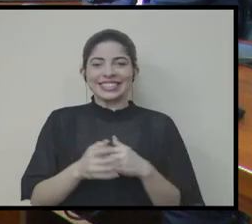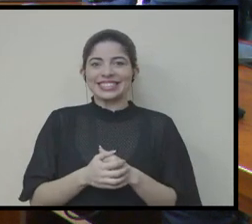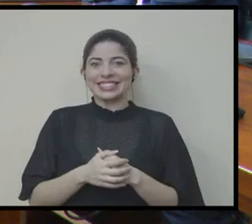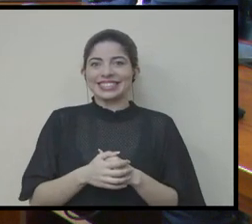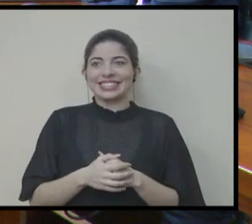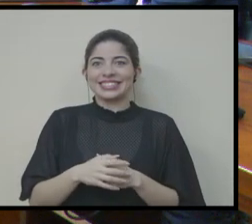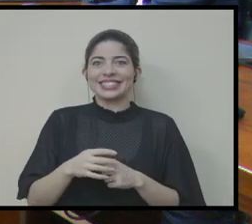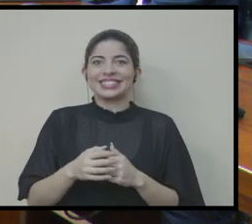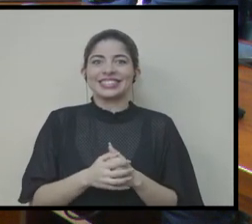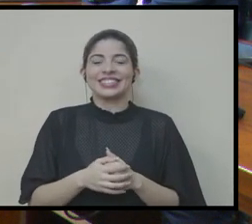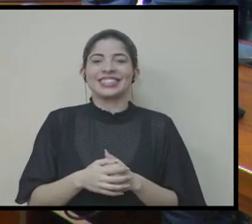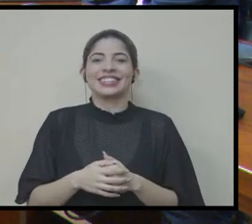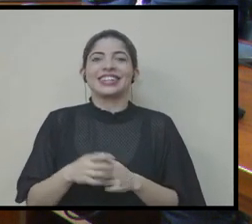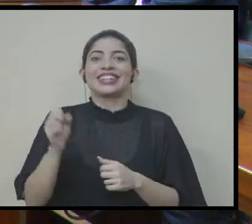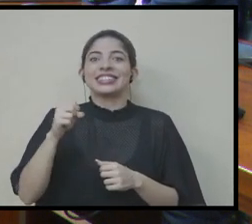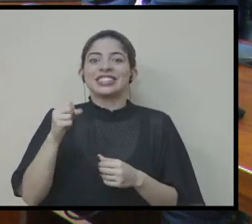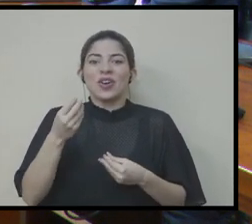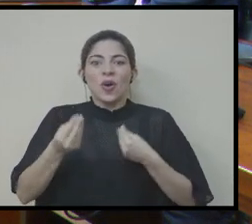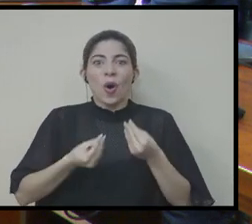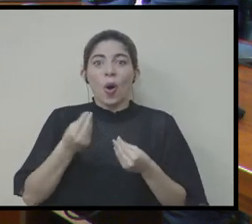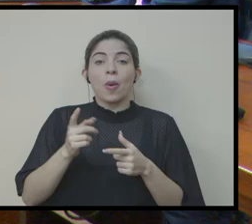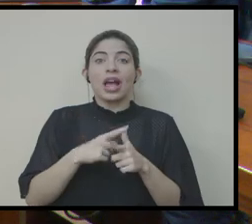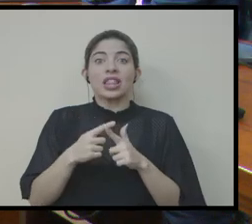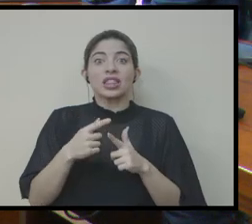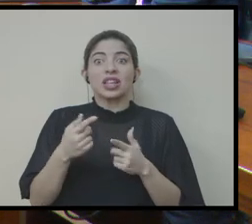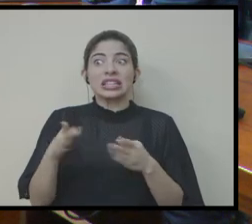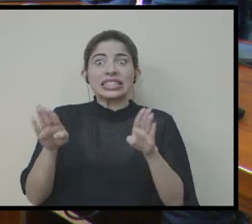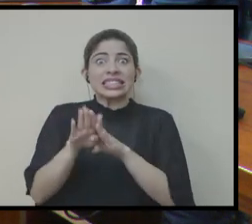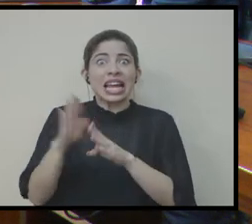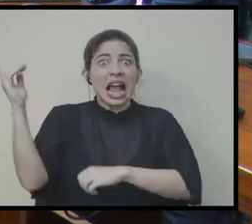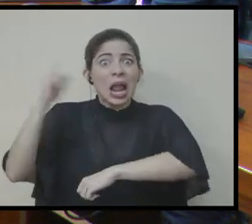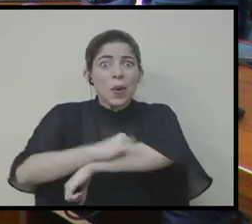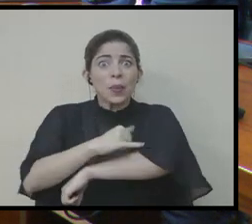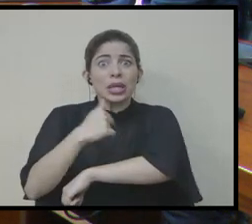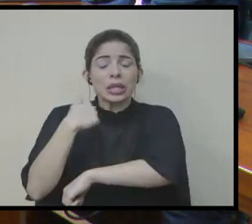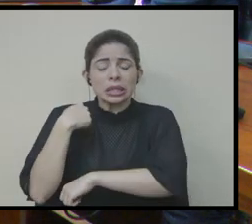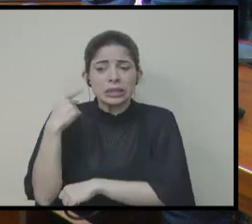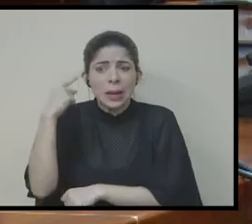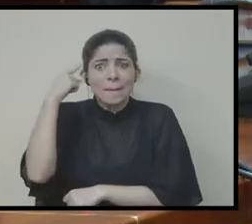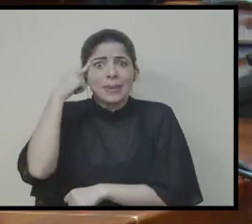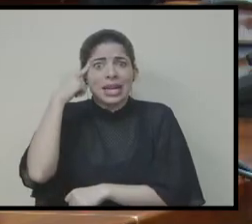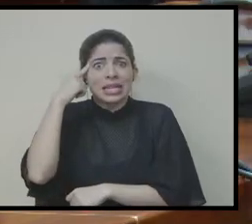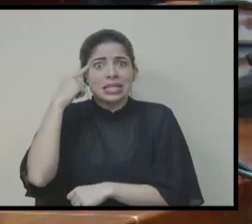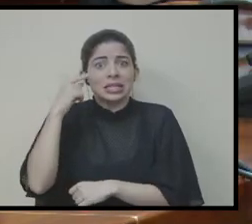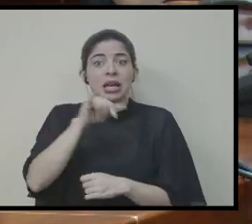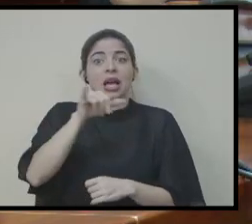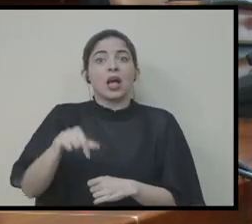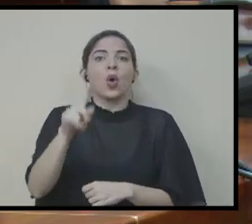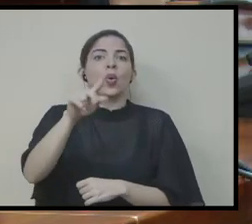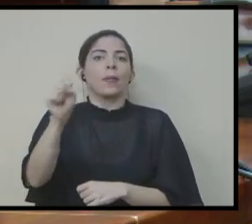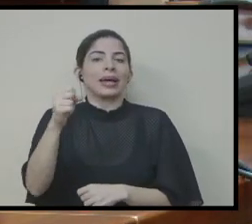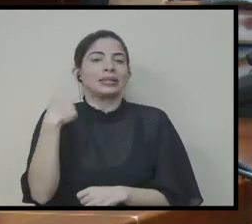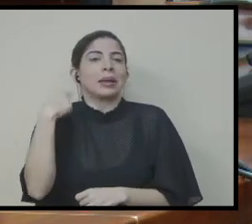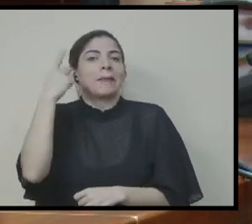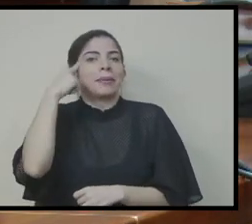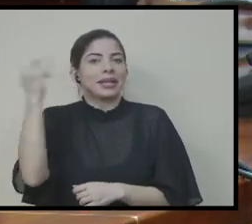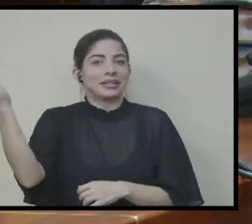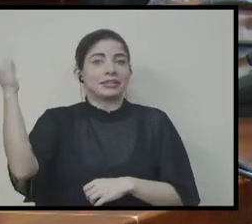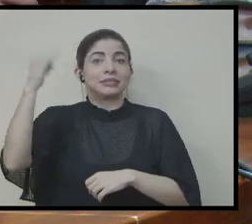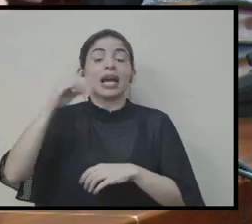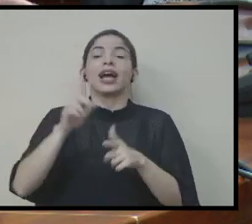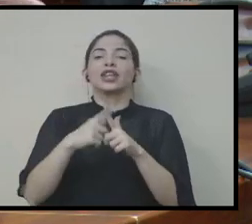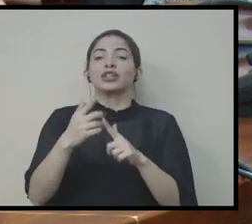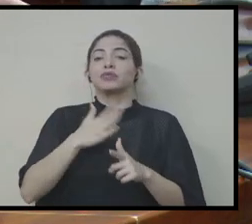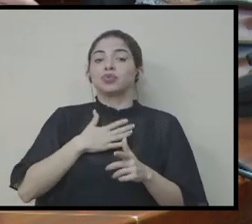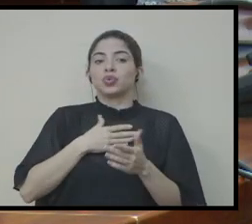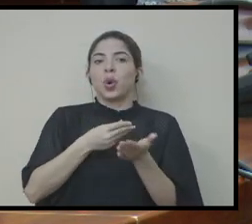no, para venirme de vuelta. Sí, y era eso, y cierran el aeropuerto, pensábamos que veníamos por un mes. Llego al aeropuerto, bueno,